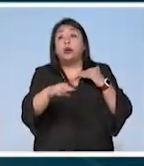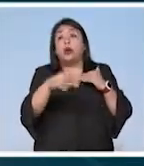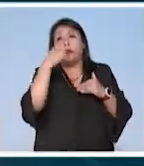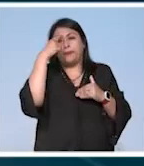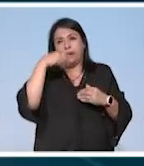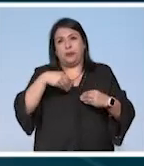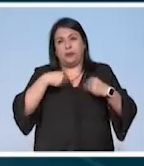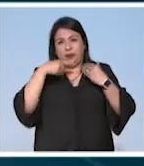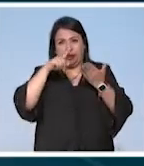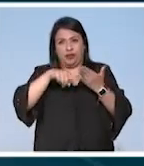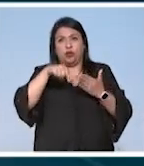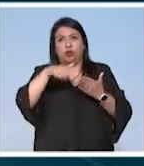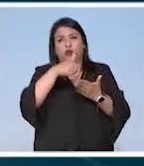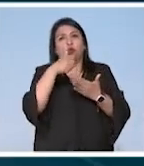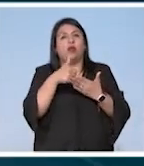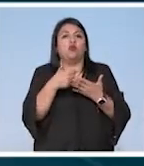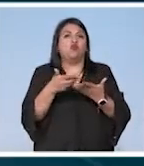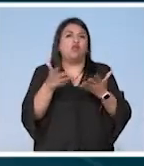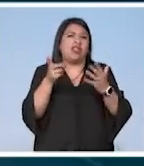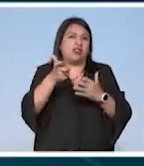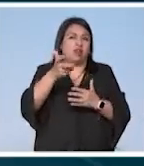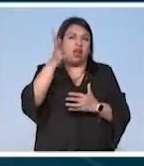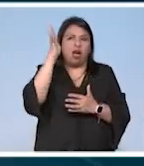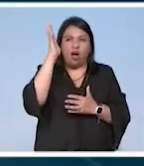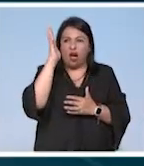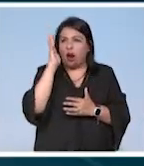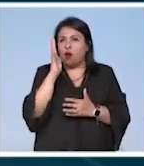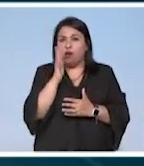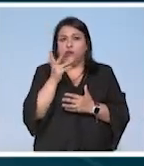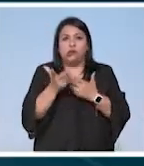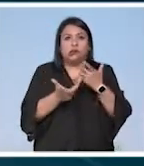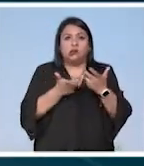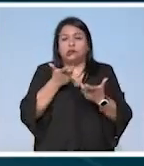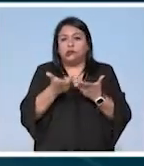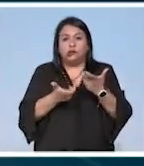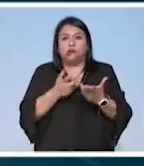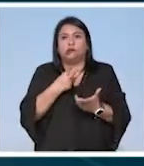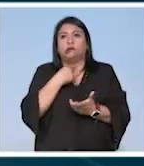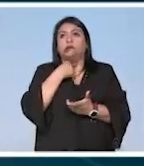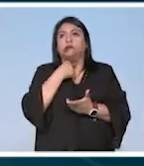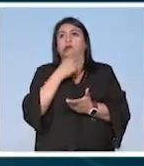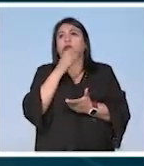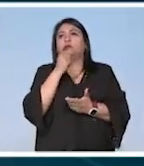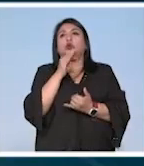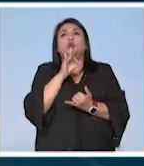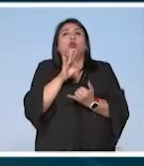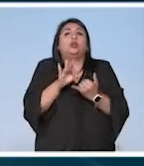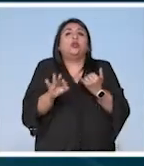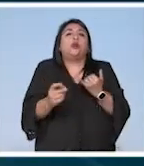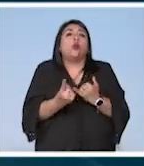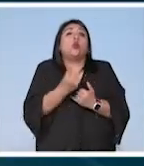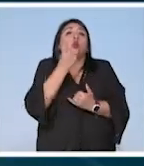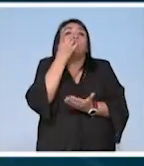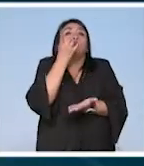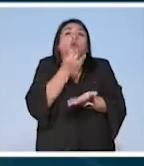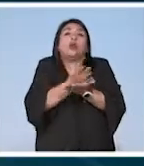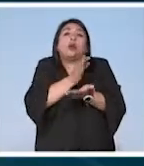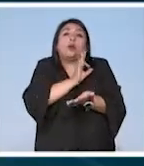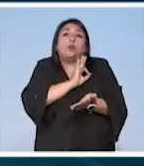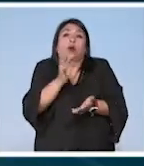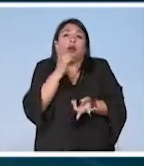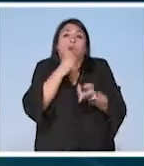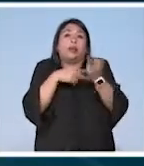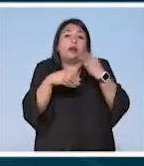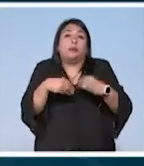para habitar dentro de la ciudad se ha vuelto muy caro, incosteable para muchas familias. Su última opción, o la única probablemente,